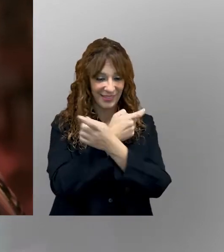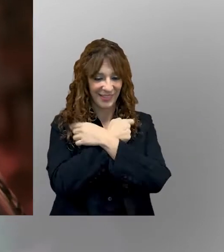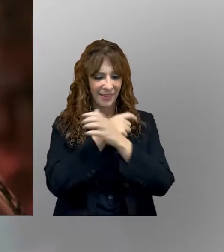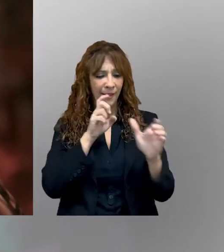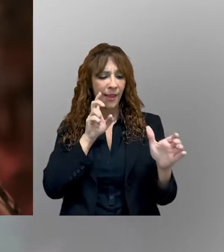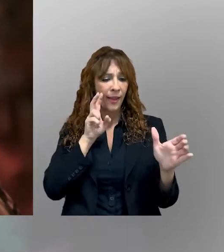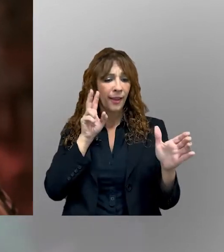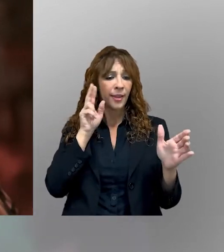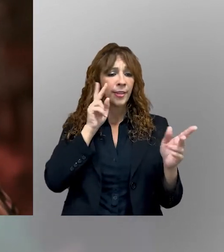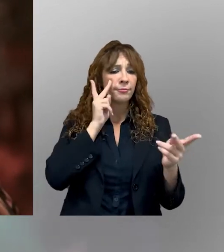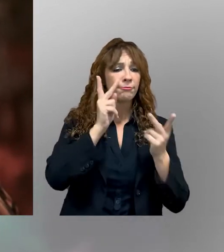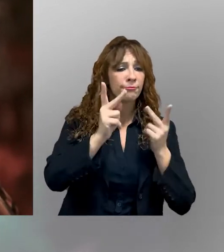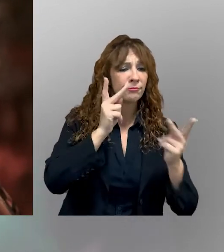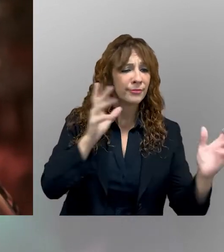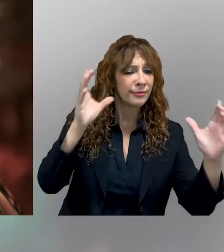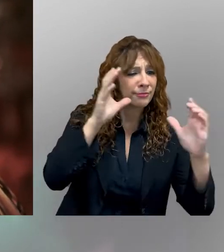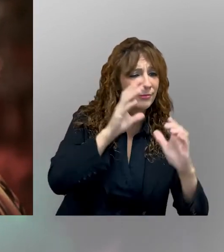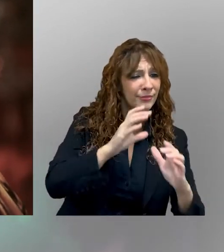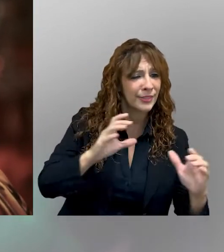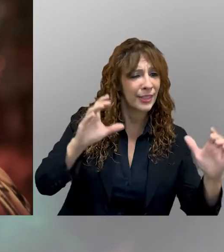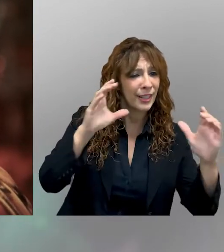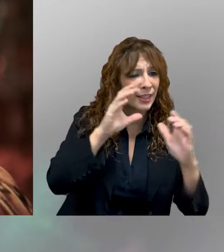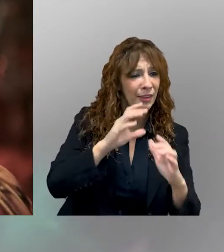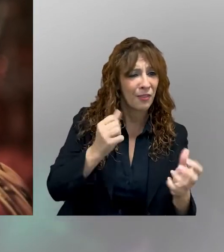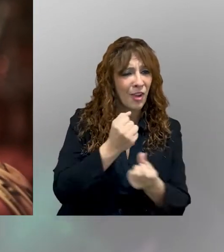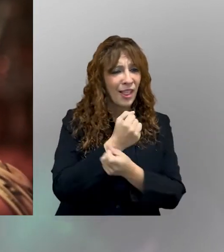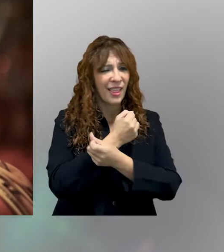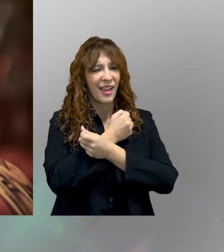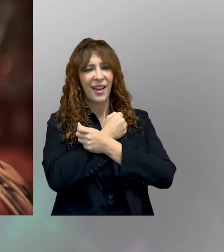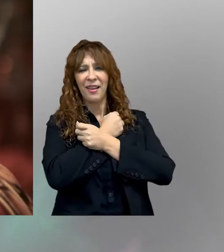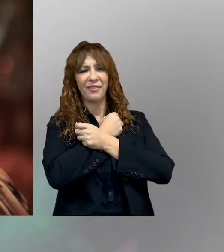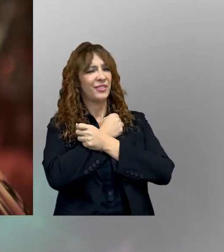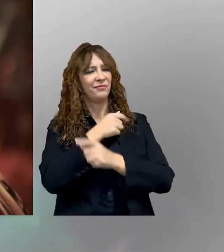pájaros, buscando el amor en lugares